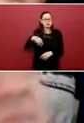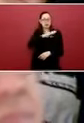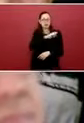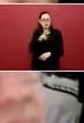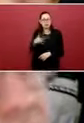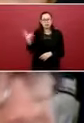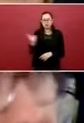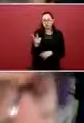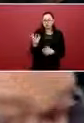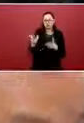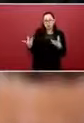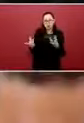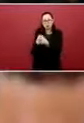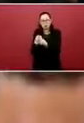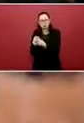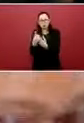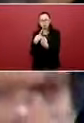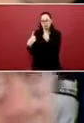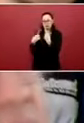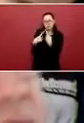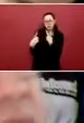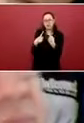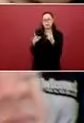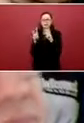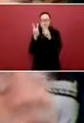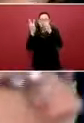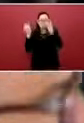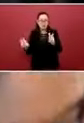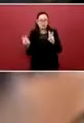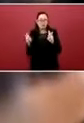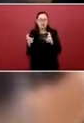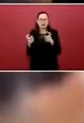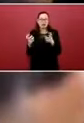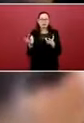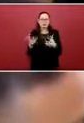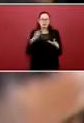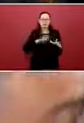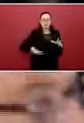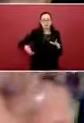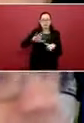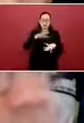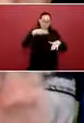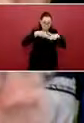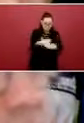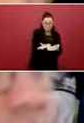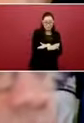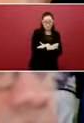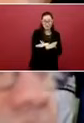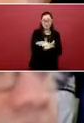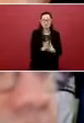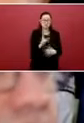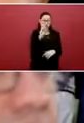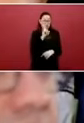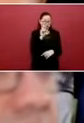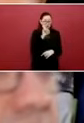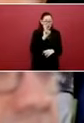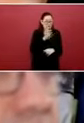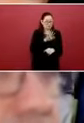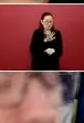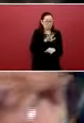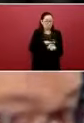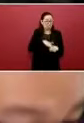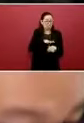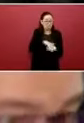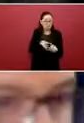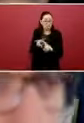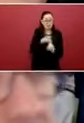si en esos temas se abordó lo de la situación de la inseguridad que se está viviendo en el metro, sobre todo en el acoso a las mujeres, ya que el día